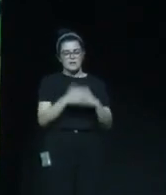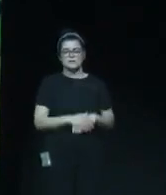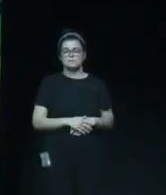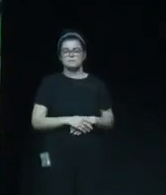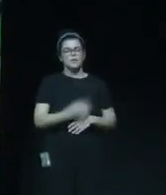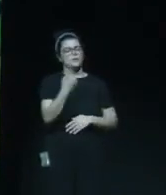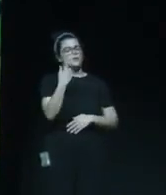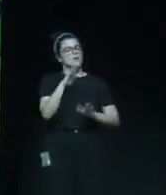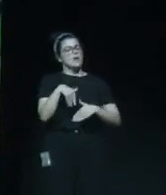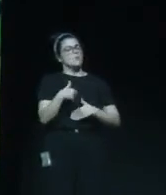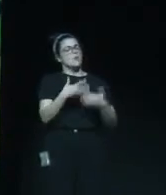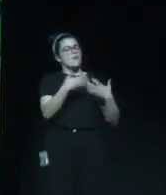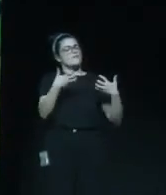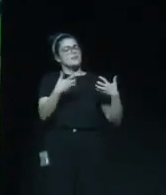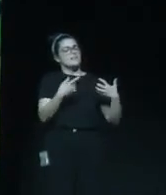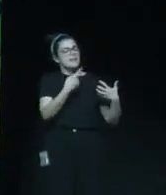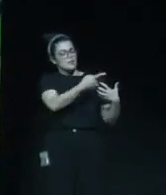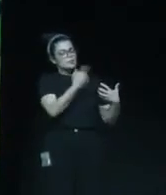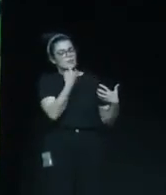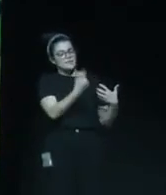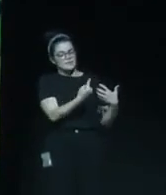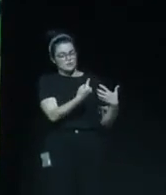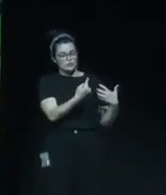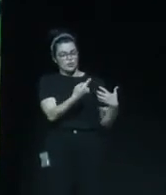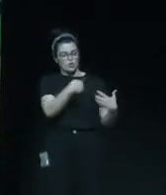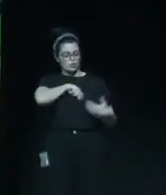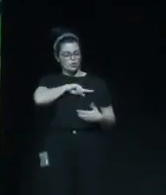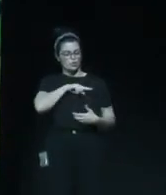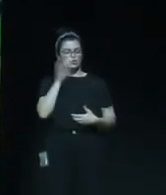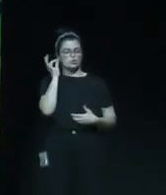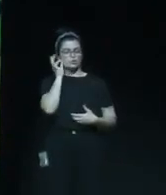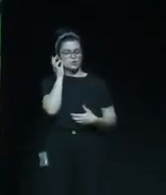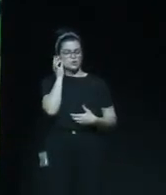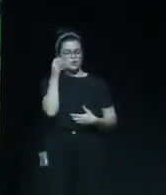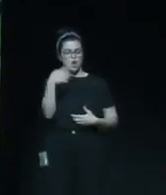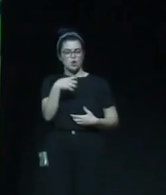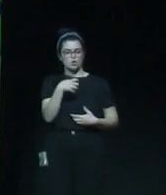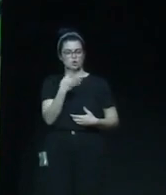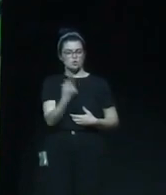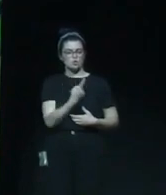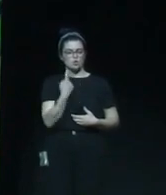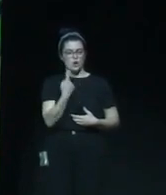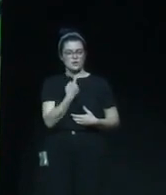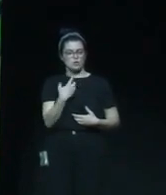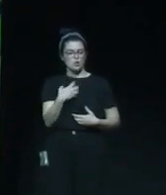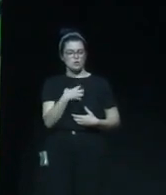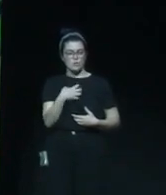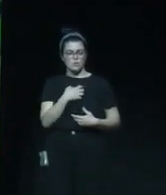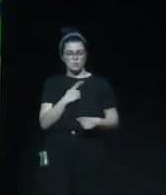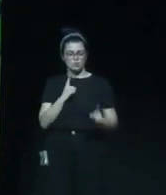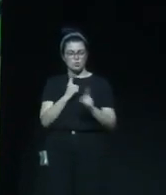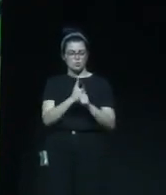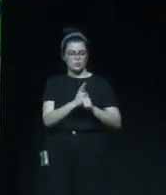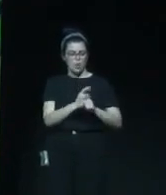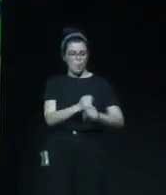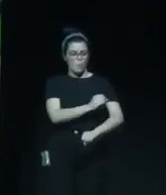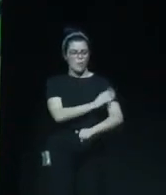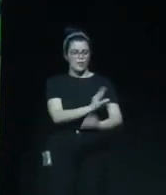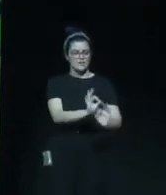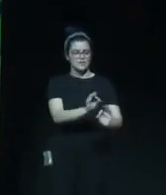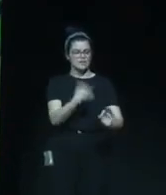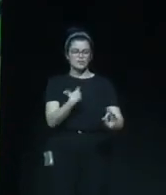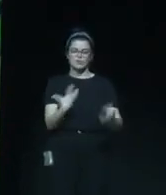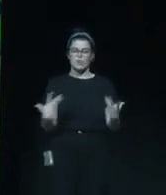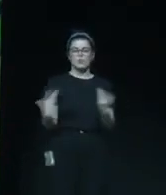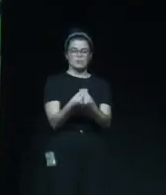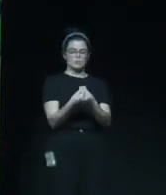con una frase tuya que has dicho, que es nosotras no vamos a poder solas contra un poder así que unámonos. Yo me quedo con eso. Un fuerte aplauso.